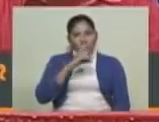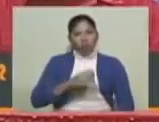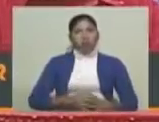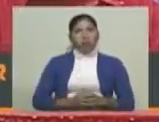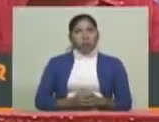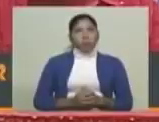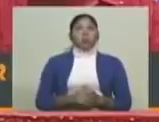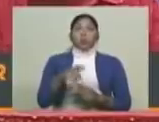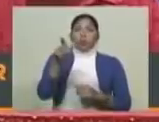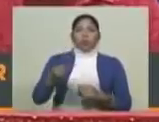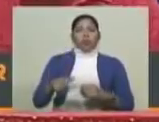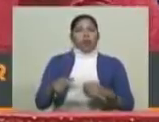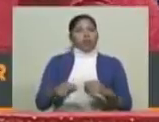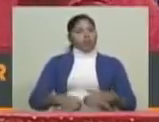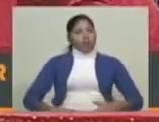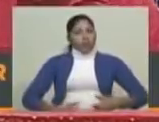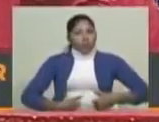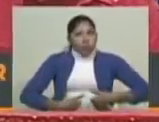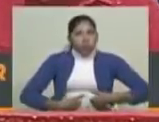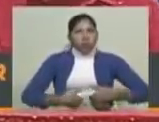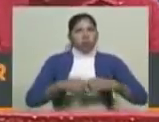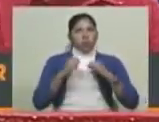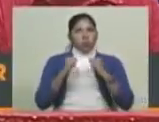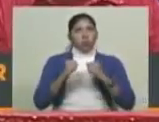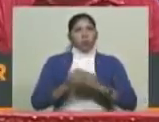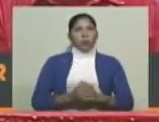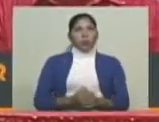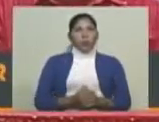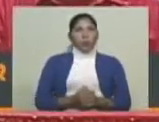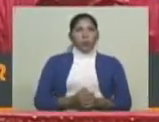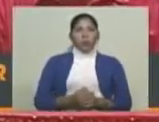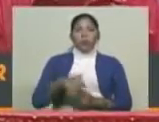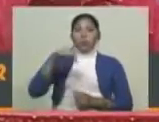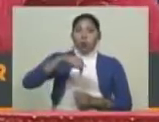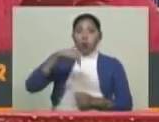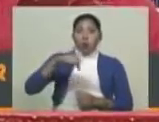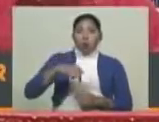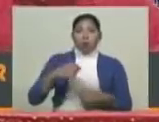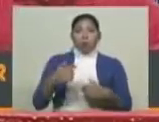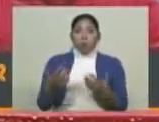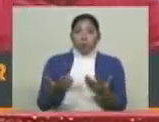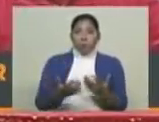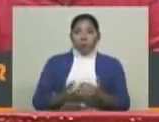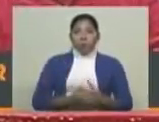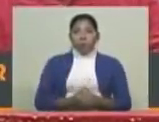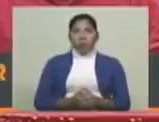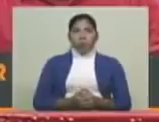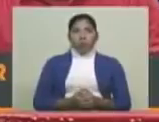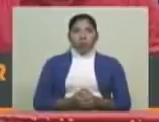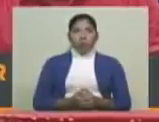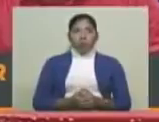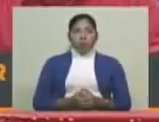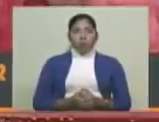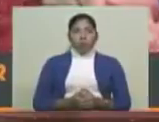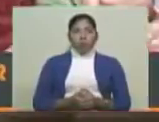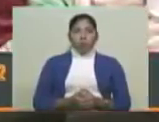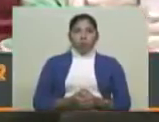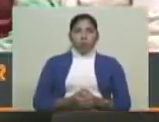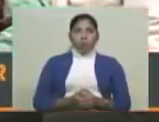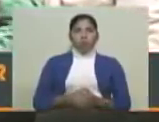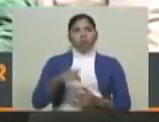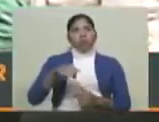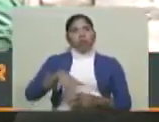un valiente. Y hoy, lo decía Luis José, aquí estamos